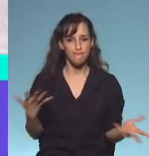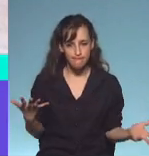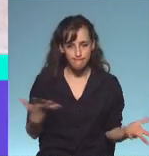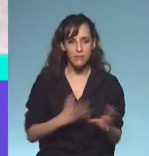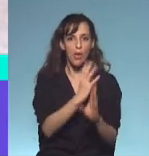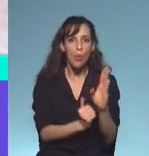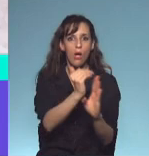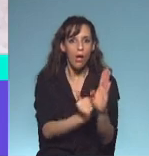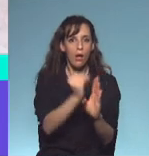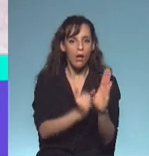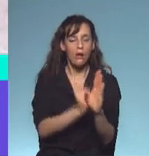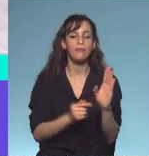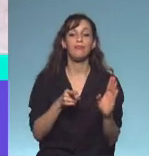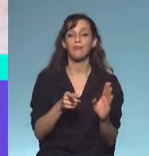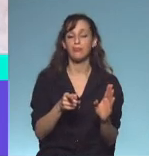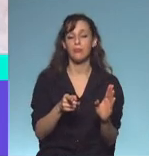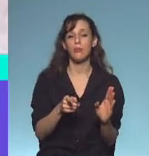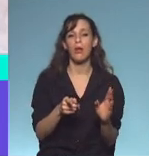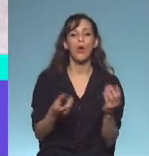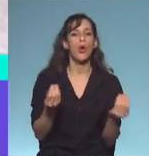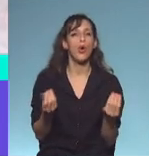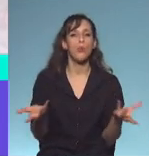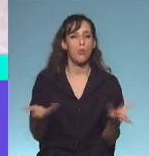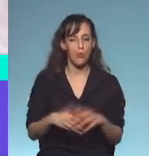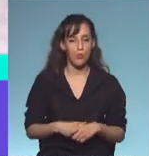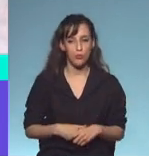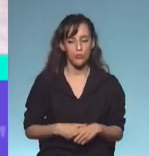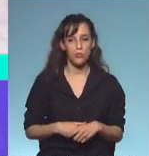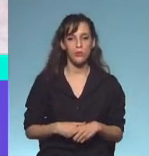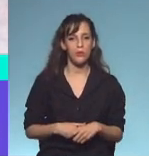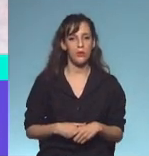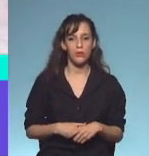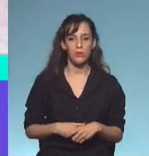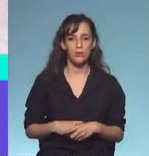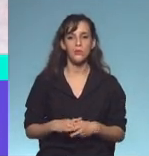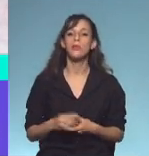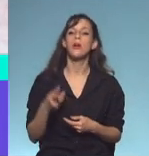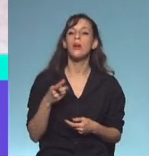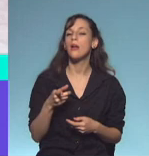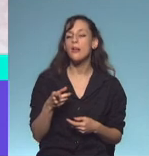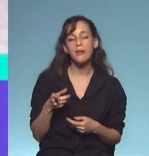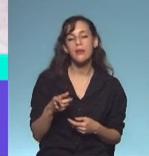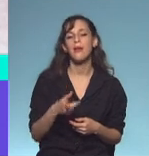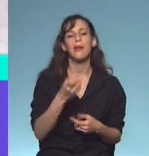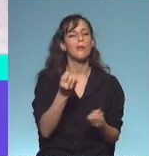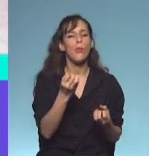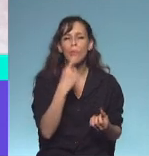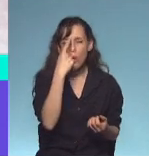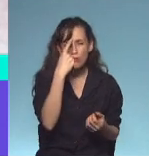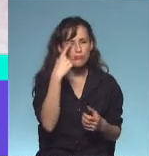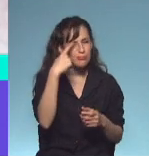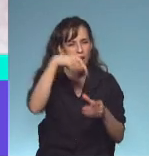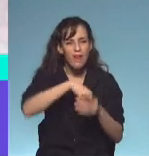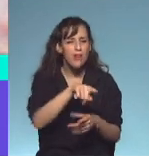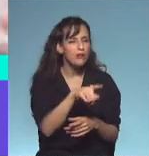precisamente para sostener los servicios públicos. Es una excelente reflexión esa y creo